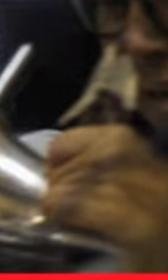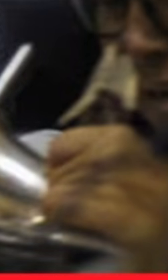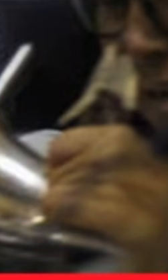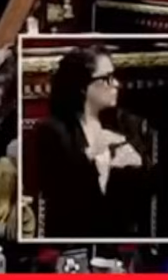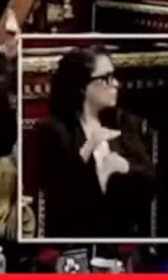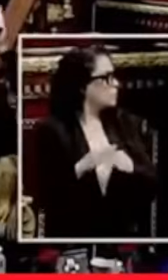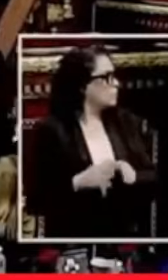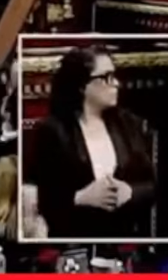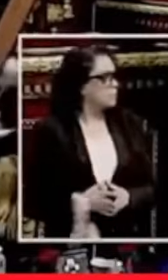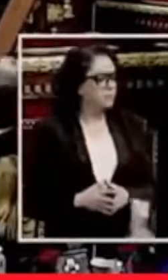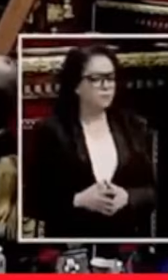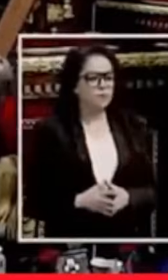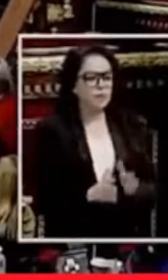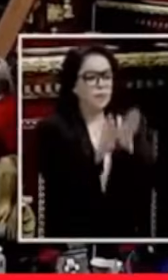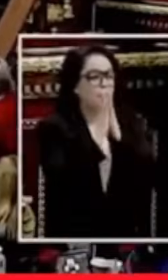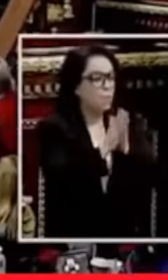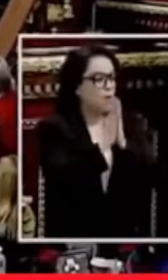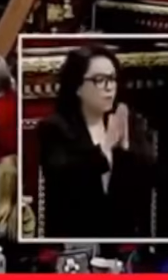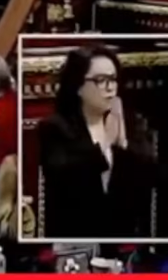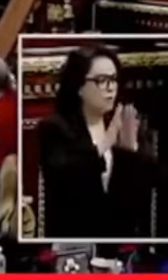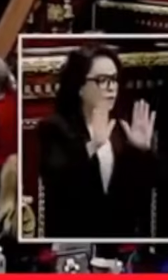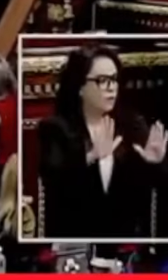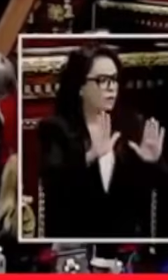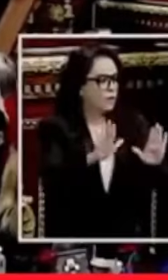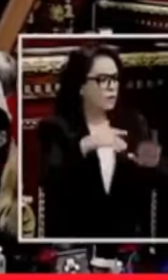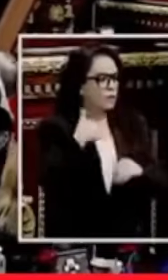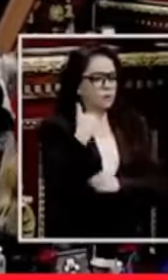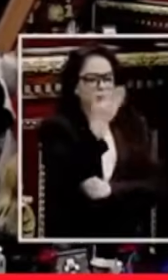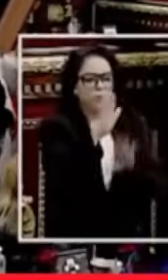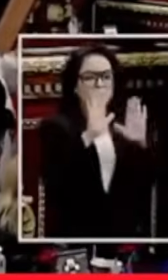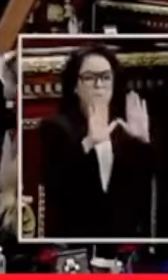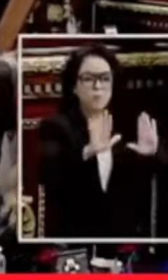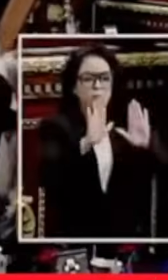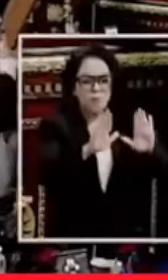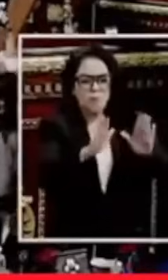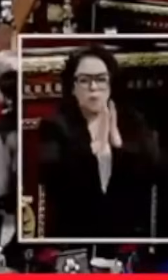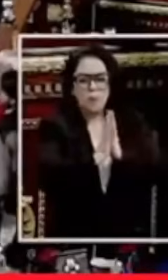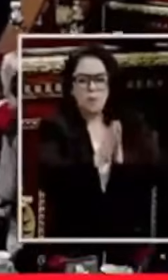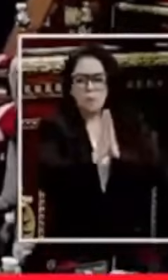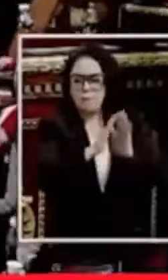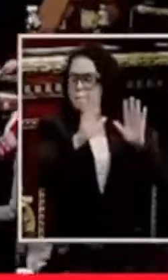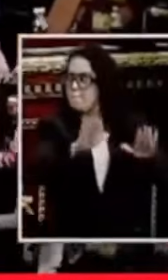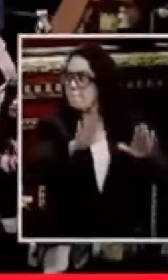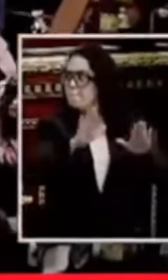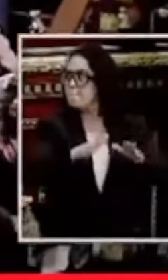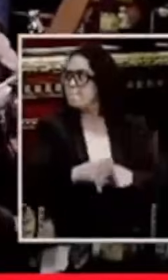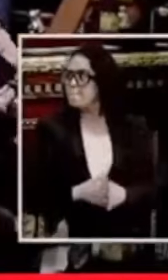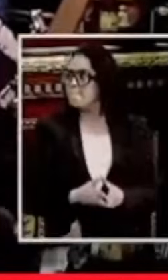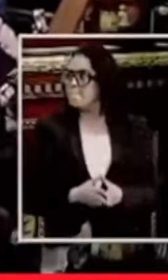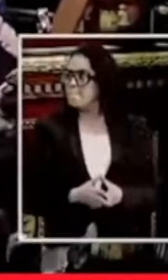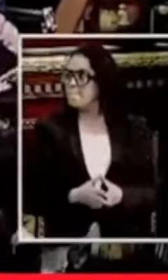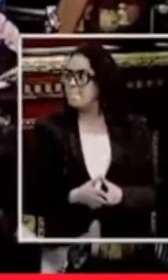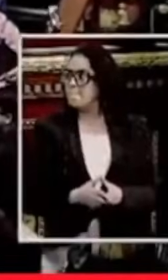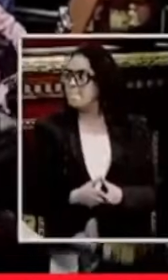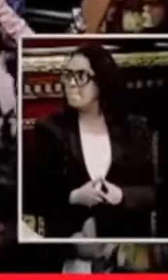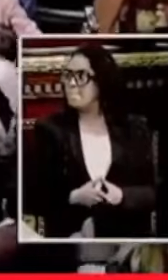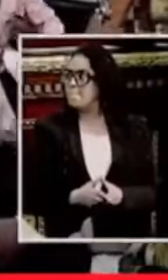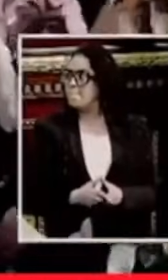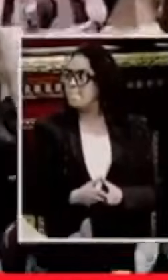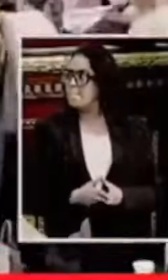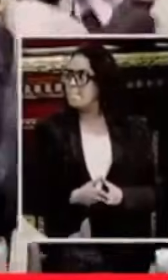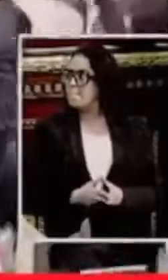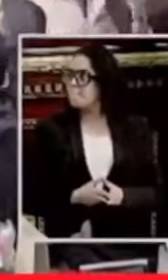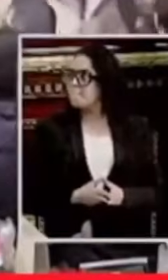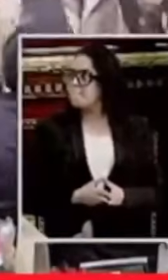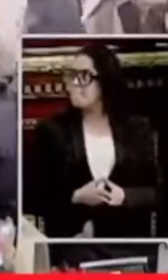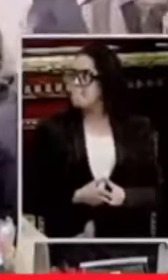de la Ciudad de México ha dado para muchos memes. ¿Qué, qué dice para cerrar en esta oportunidad? Yo agradeciéndole